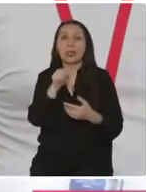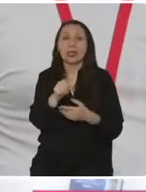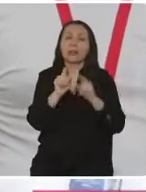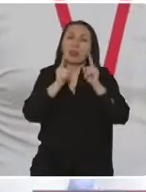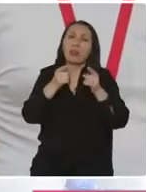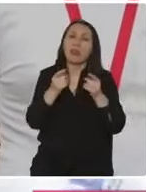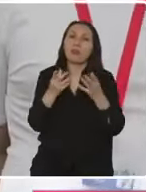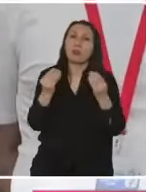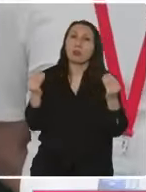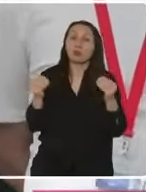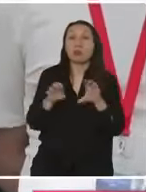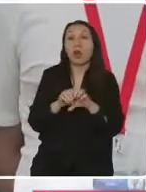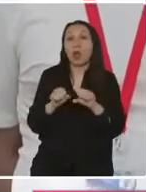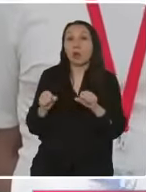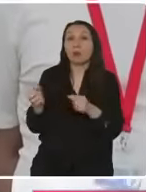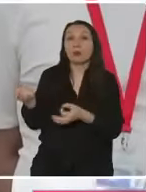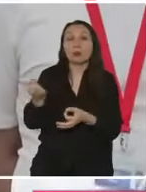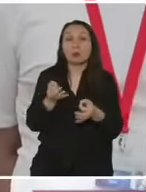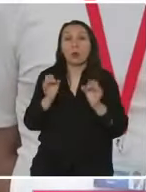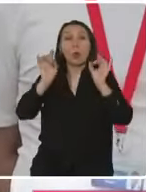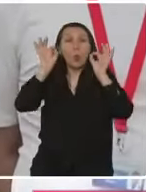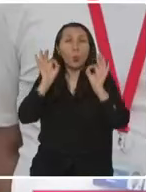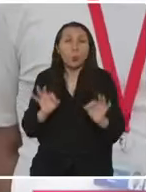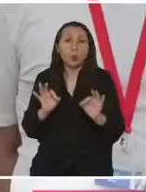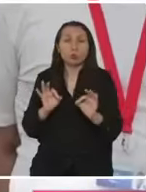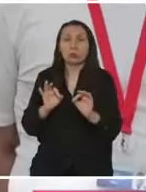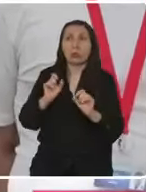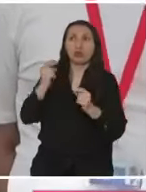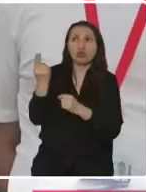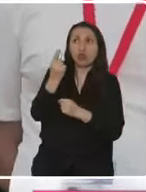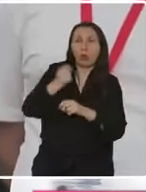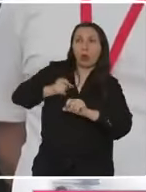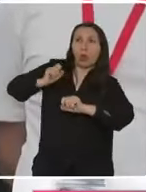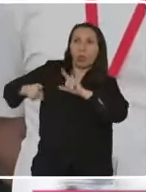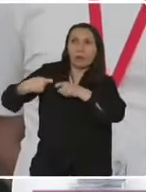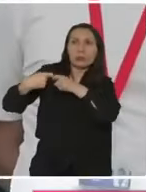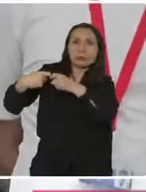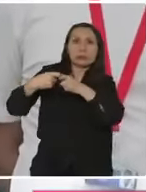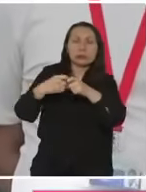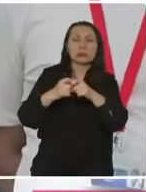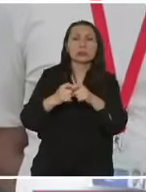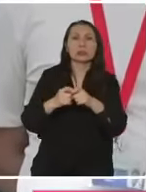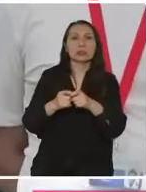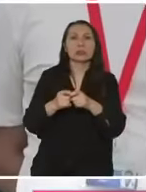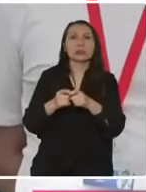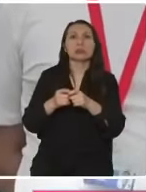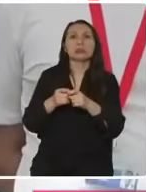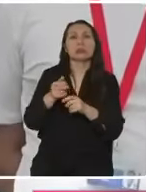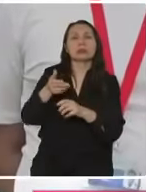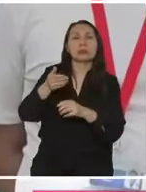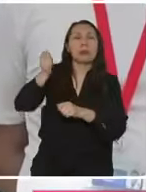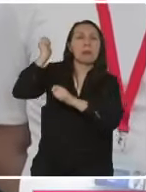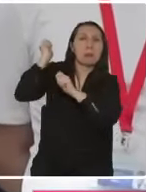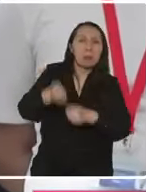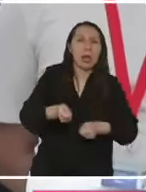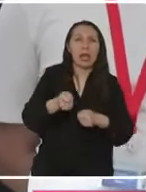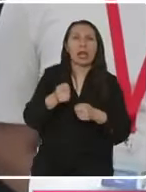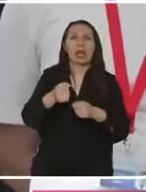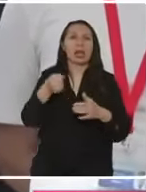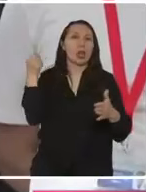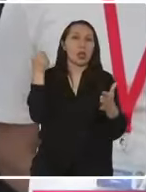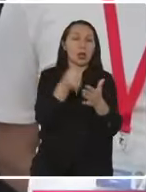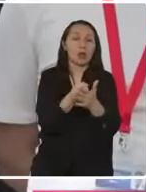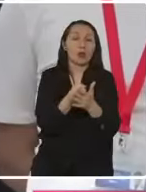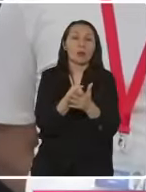han tenido muchas veces, de acuerdo que los comentan in situ, que se han tenido que defender ellos mismos inclusive con armamento artesanal, es decir, palos,